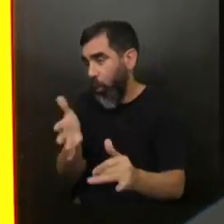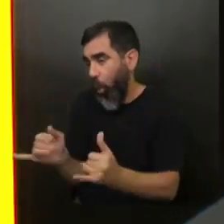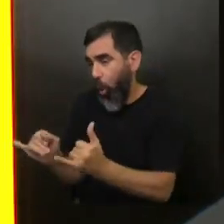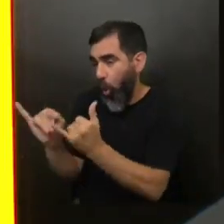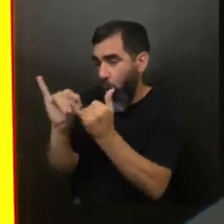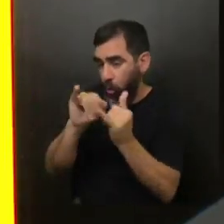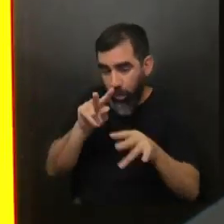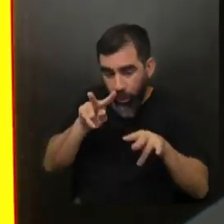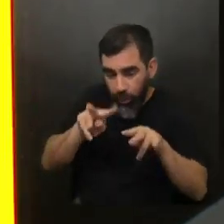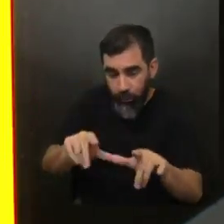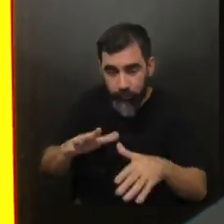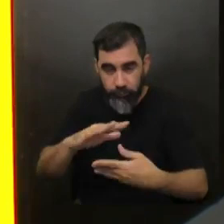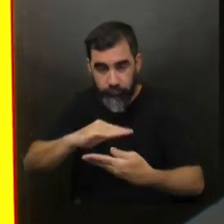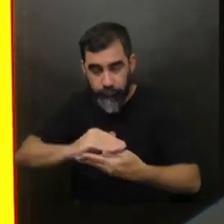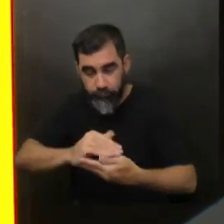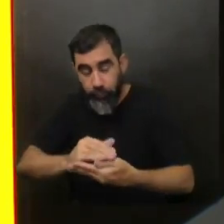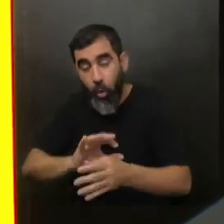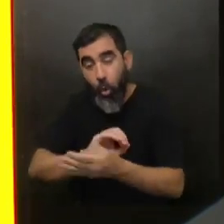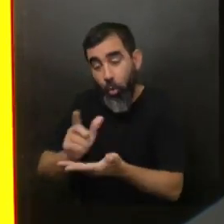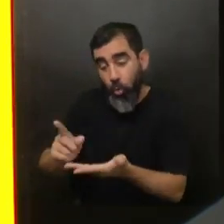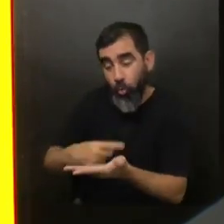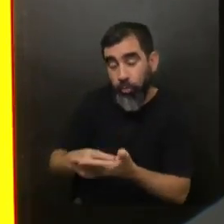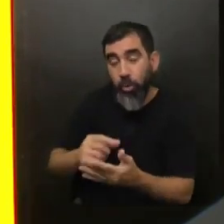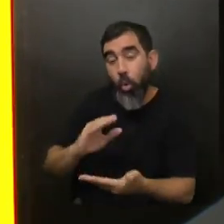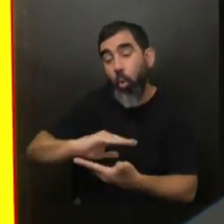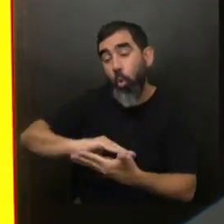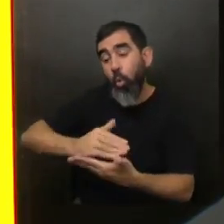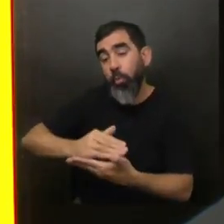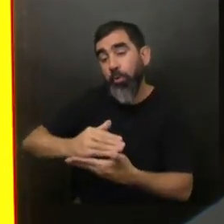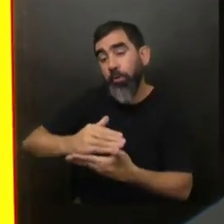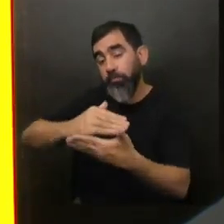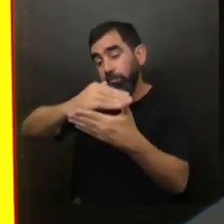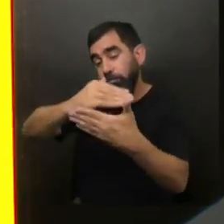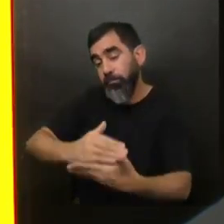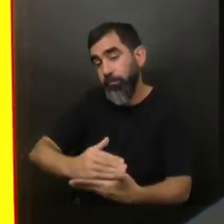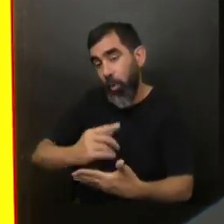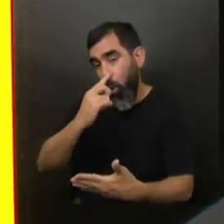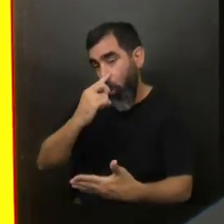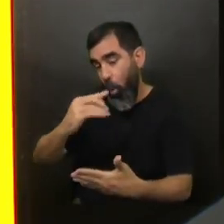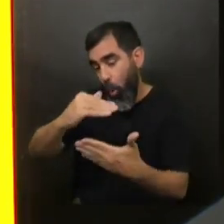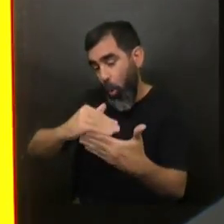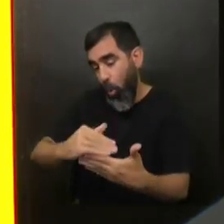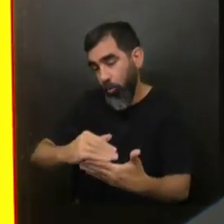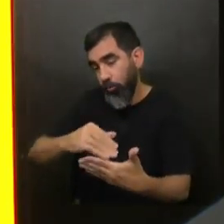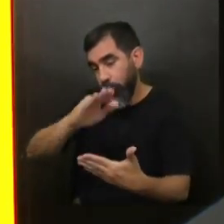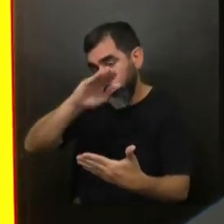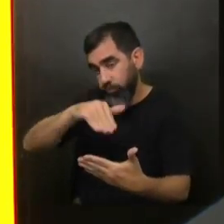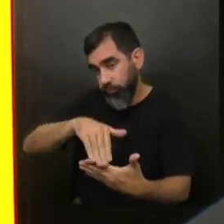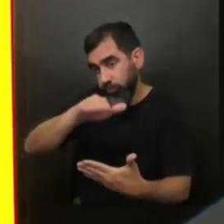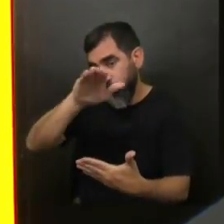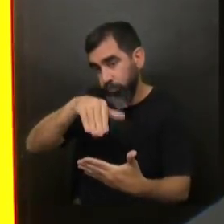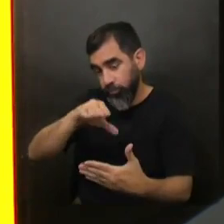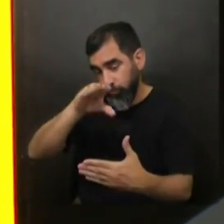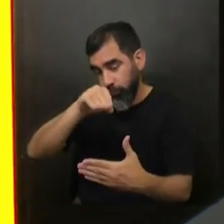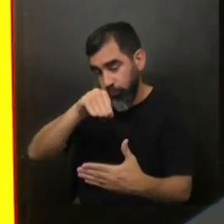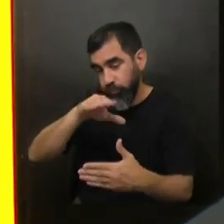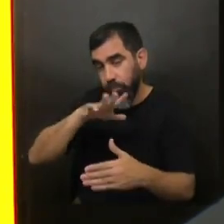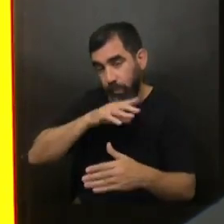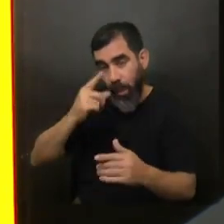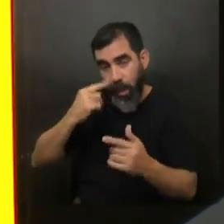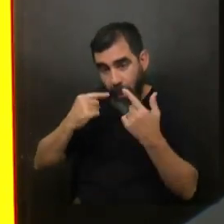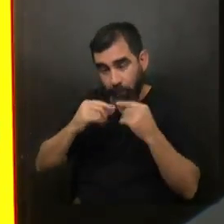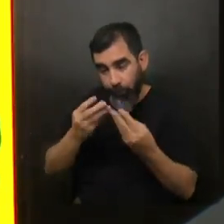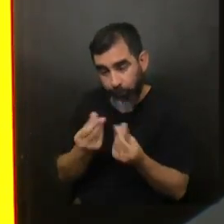el tiempo mirando la pantalla. Y también nos decía poner la computadora un poco por debajo del ojo, porque así el ojo se cierra un poco más y la lágrima